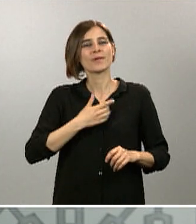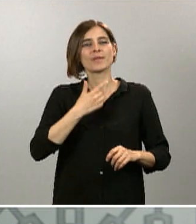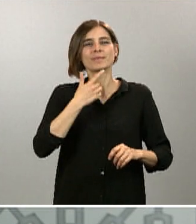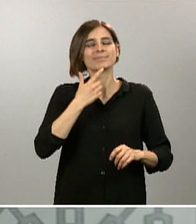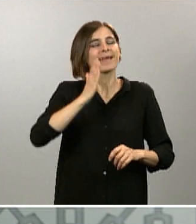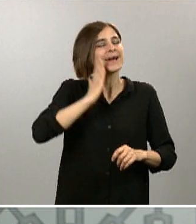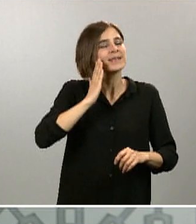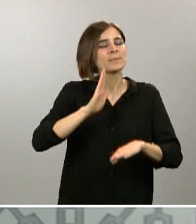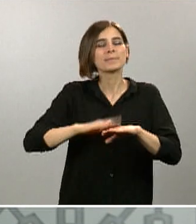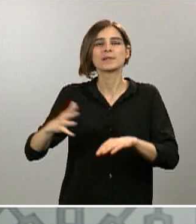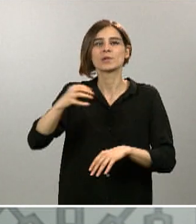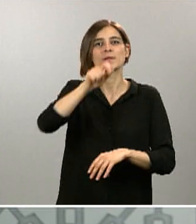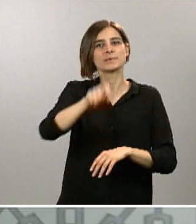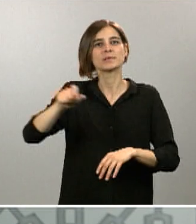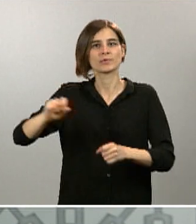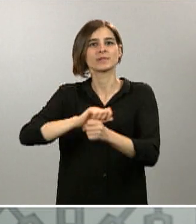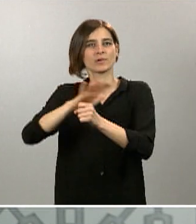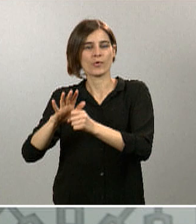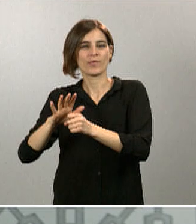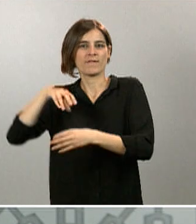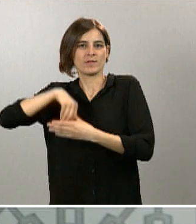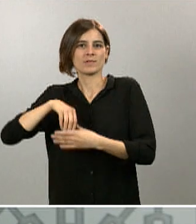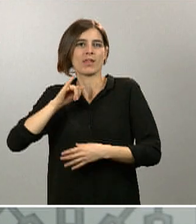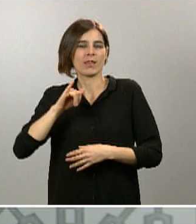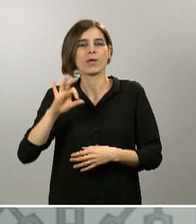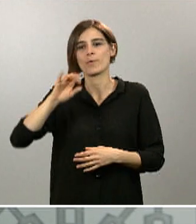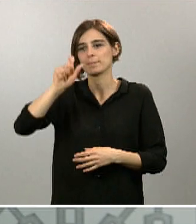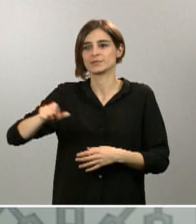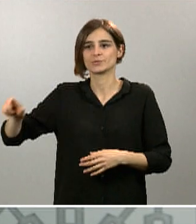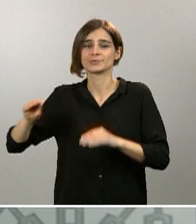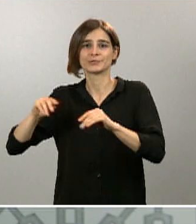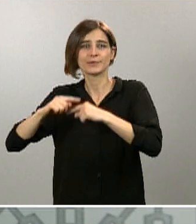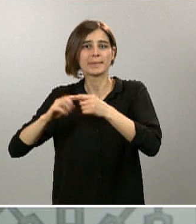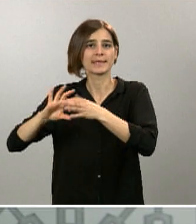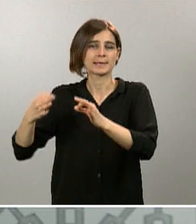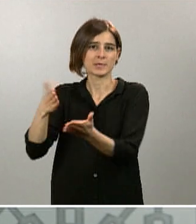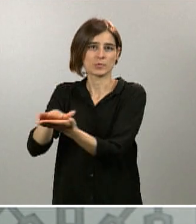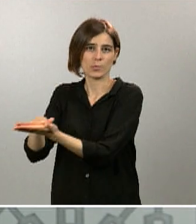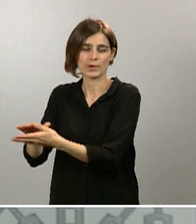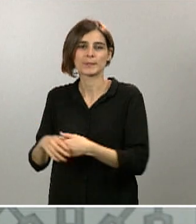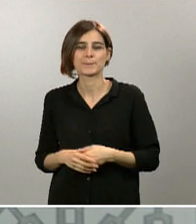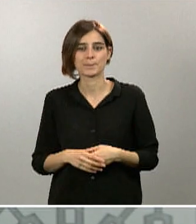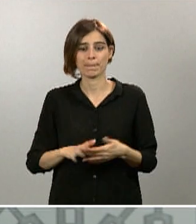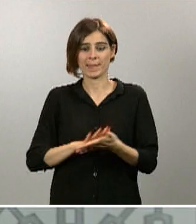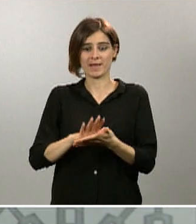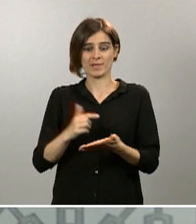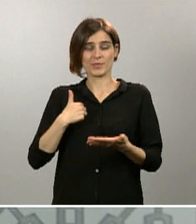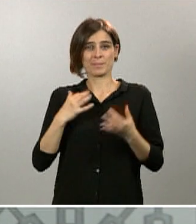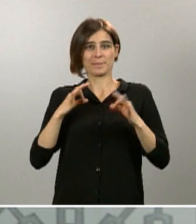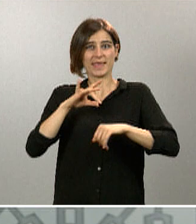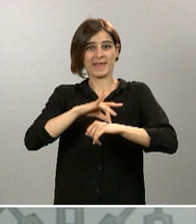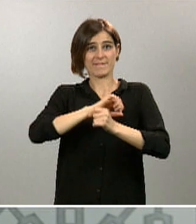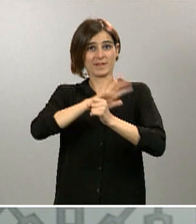que han perdido familiares durante este proceso. En cuanto a mi enfermedad en concreto, afortunadamente la mía ha